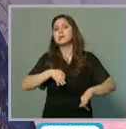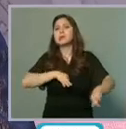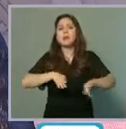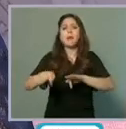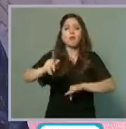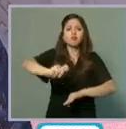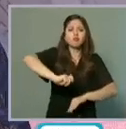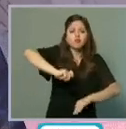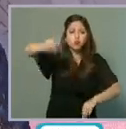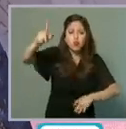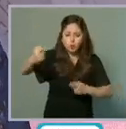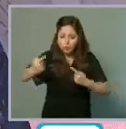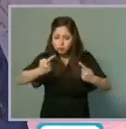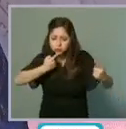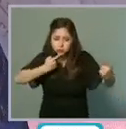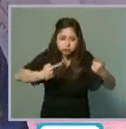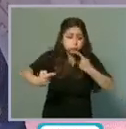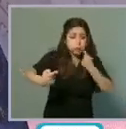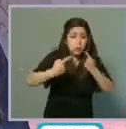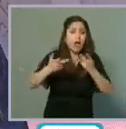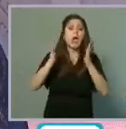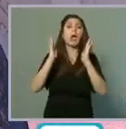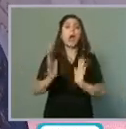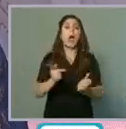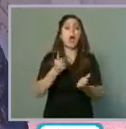juntos, que han sido premiados